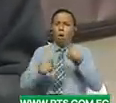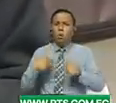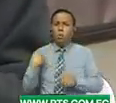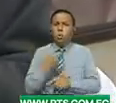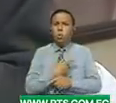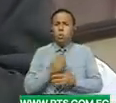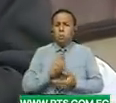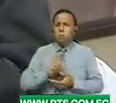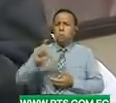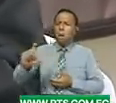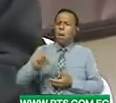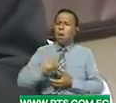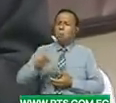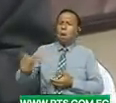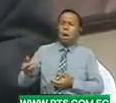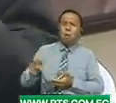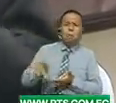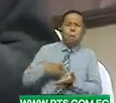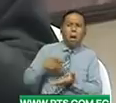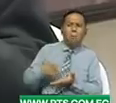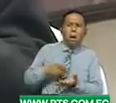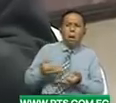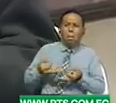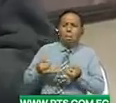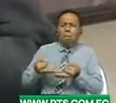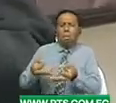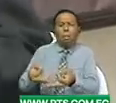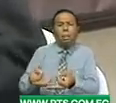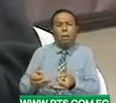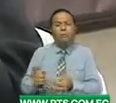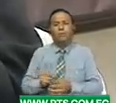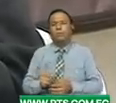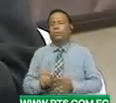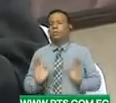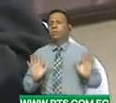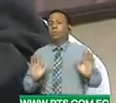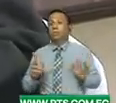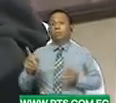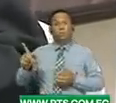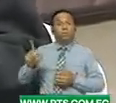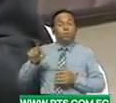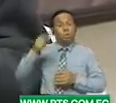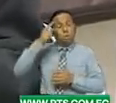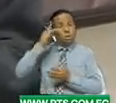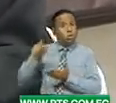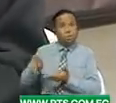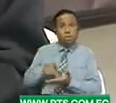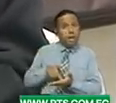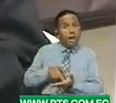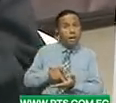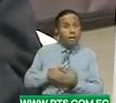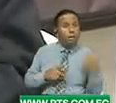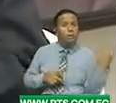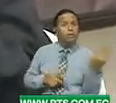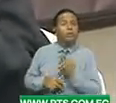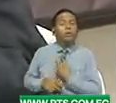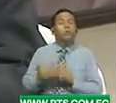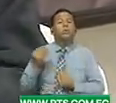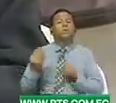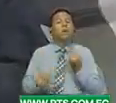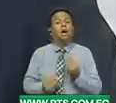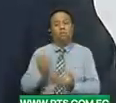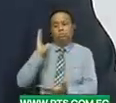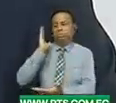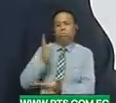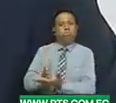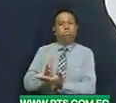sucedería? No queremos que esto fracase. Si no se paga, en algún momento habrá un momento donde nosotros dejaremos de